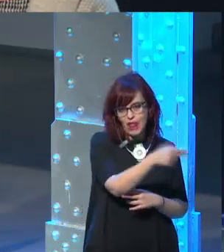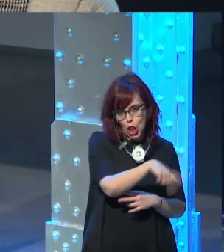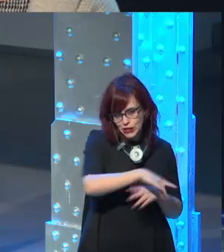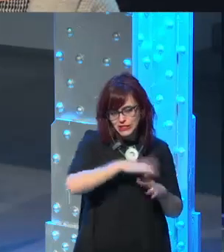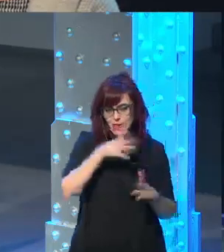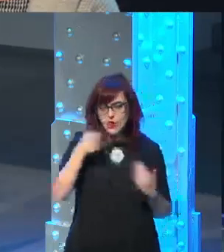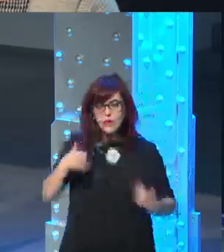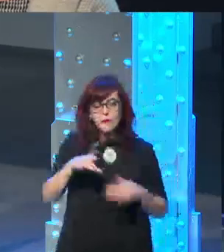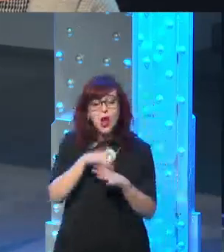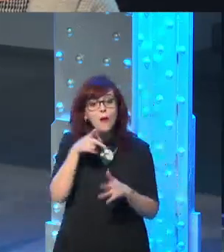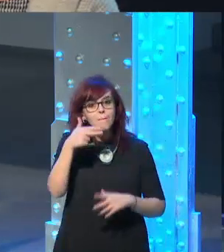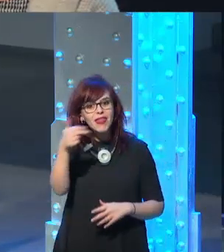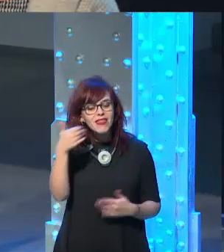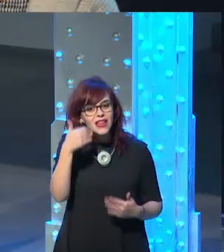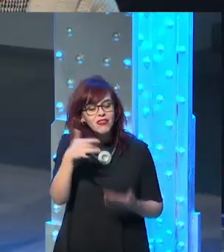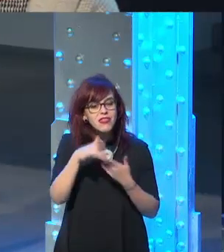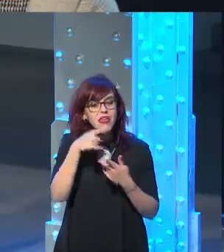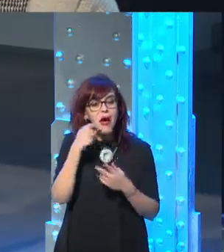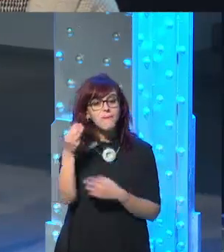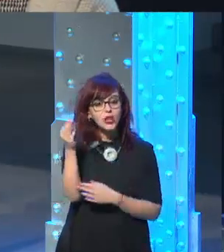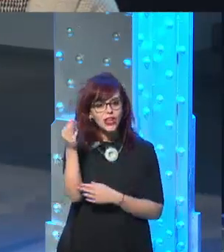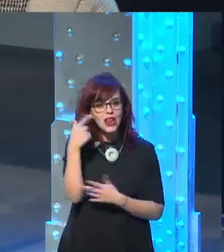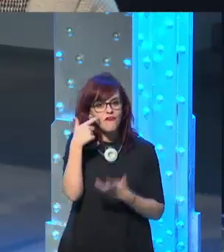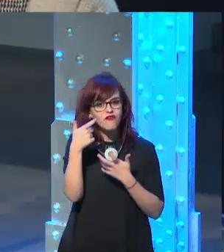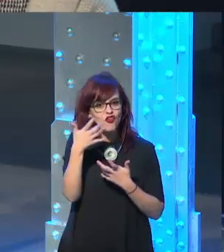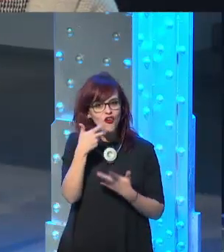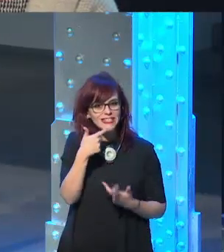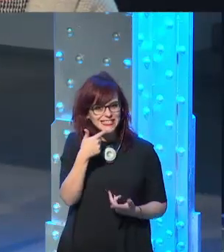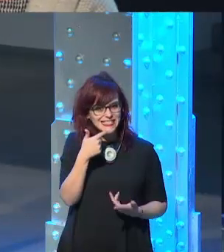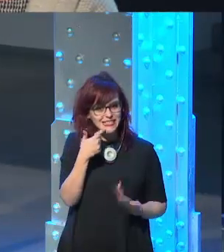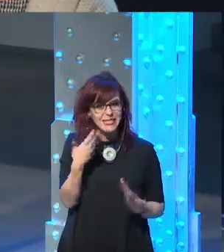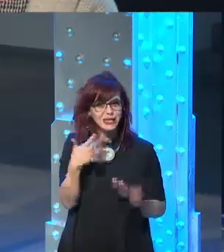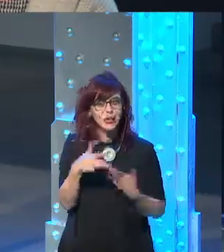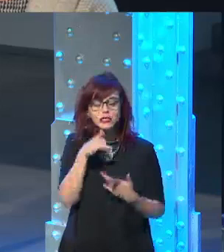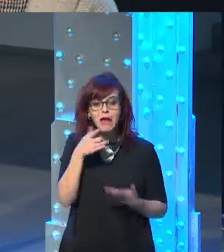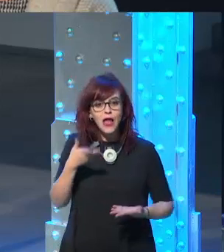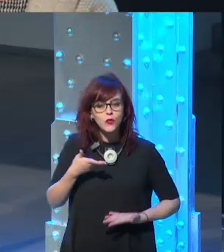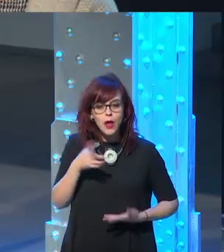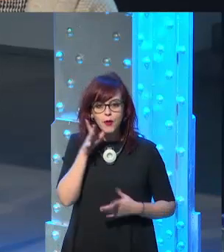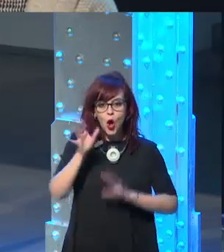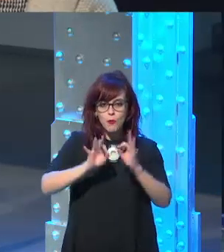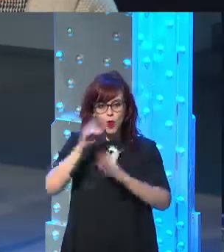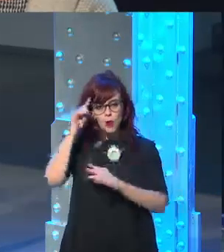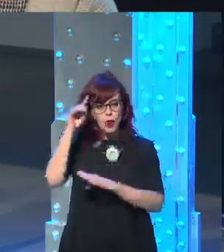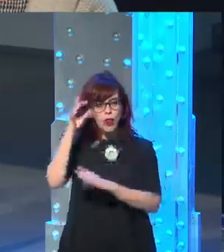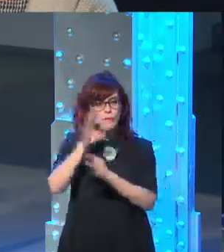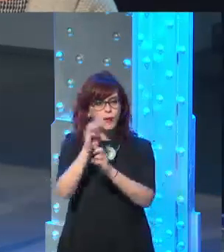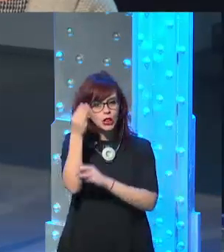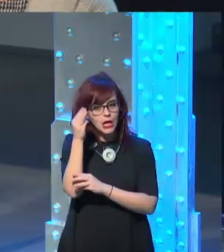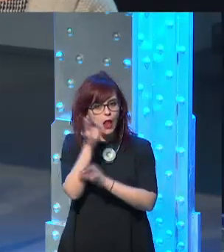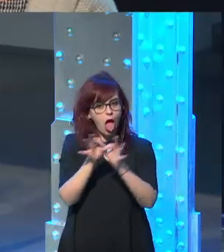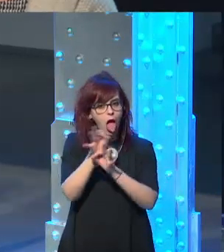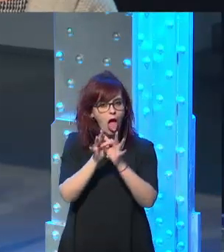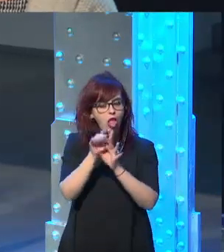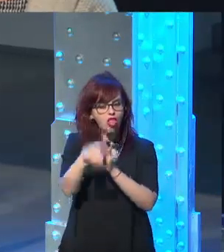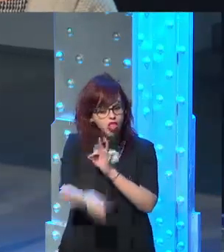que tiene este pez te permite ver esta proteína fluorescente y a mí me ayuda a determinar las tasas de degradación de la proteína,